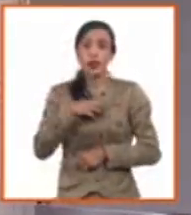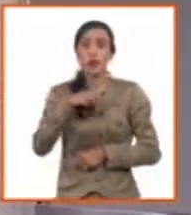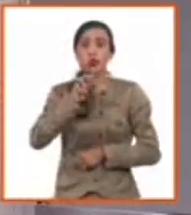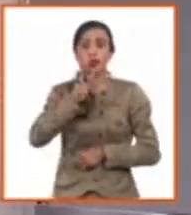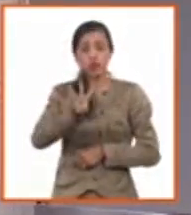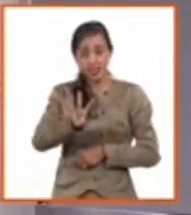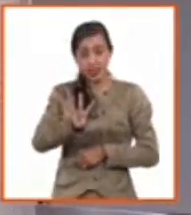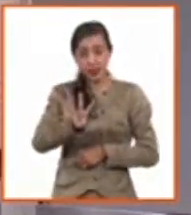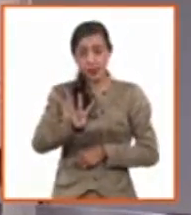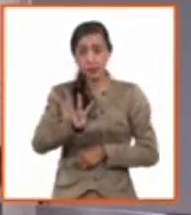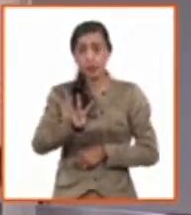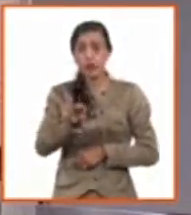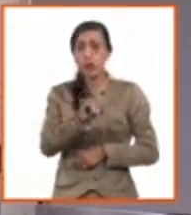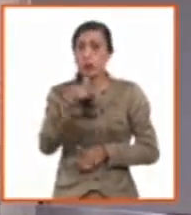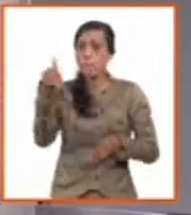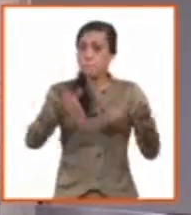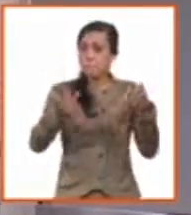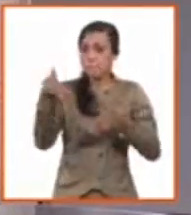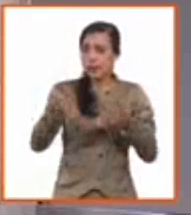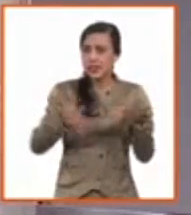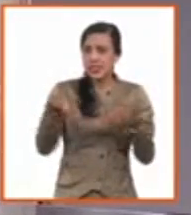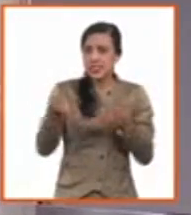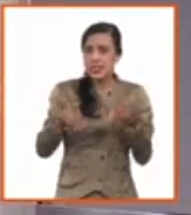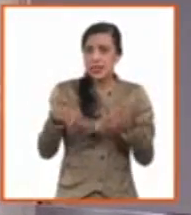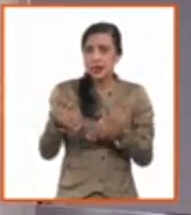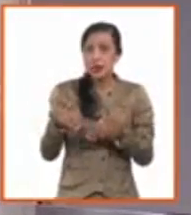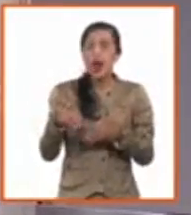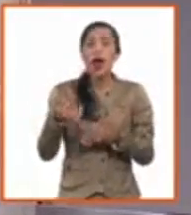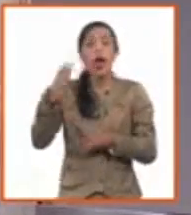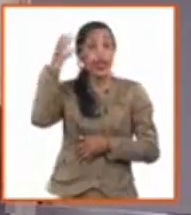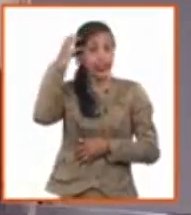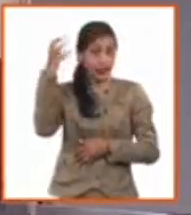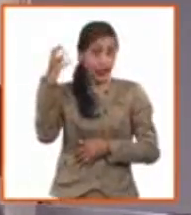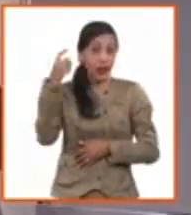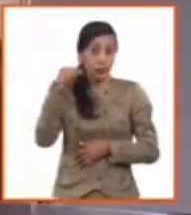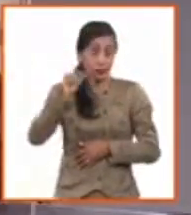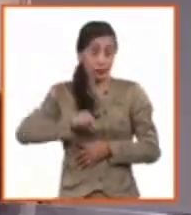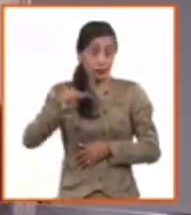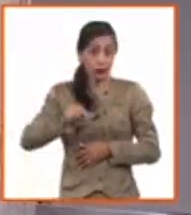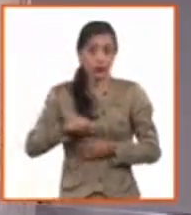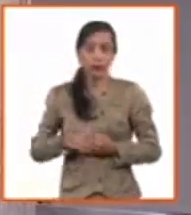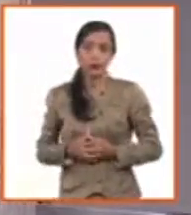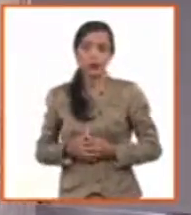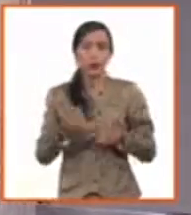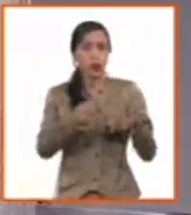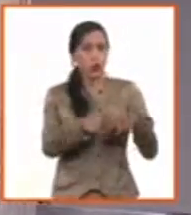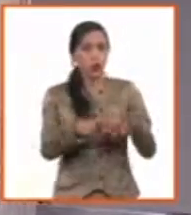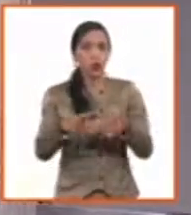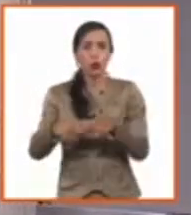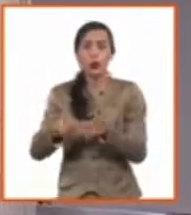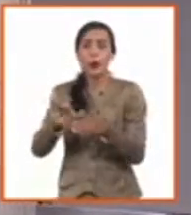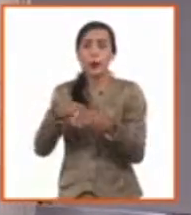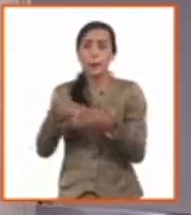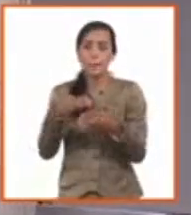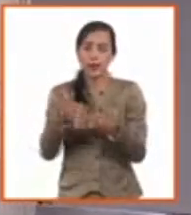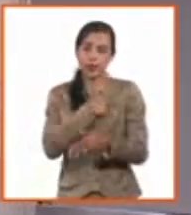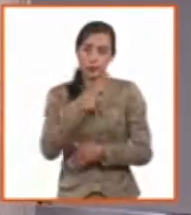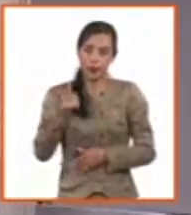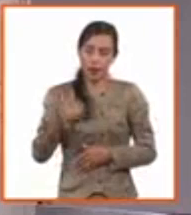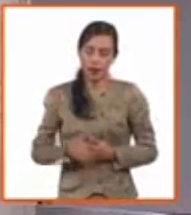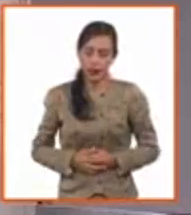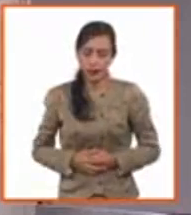que son con participación estatal y bueno el resto son entidades